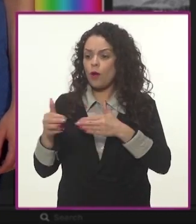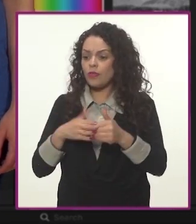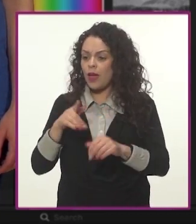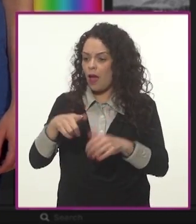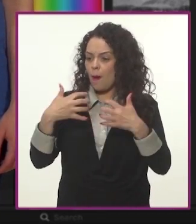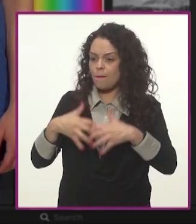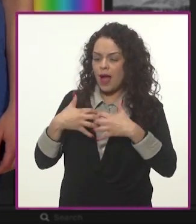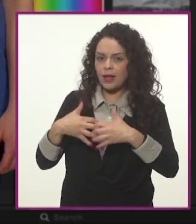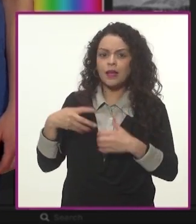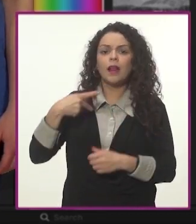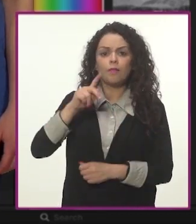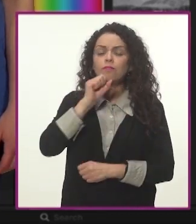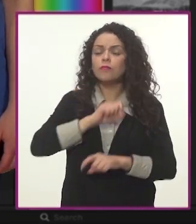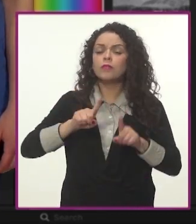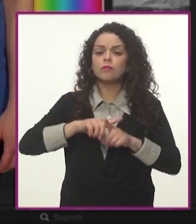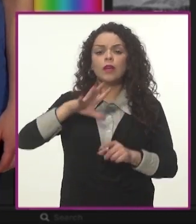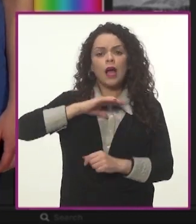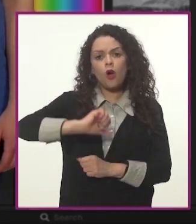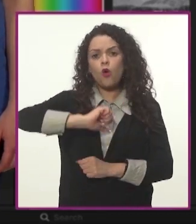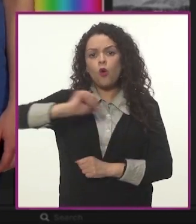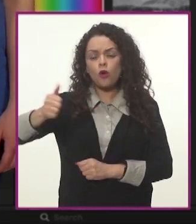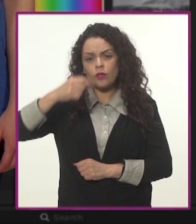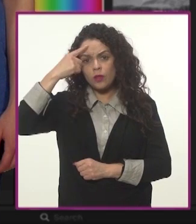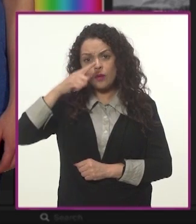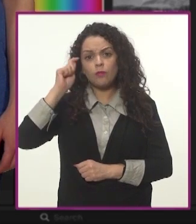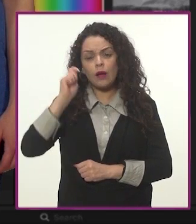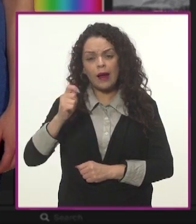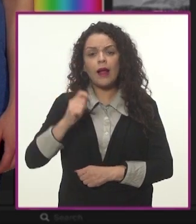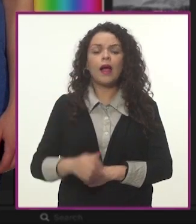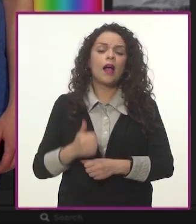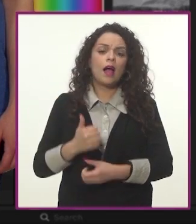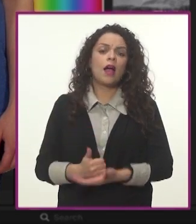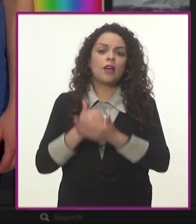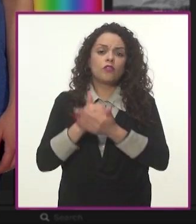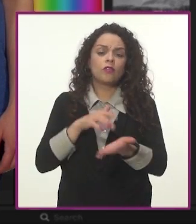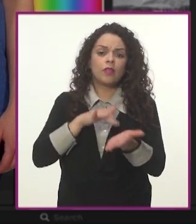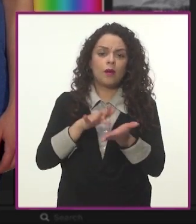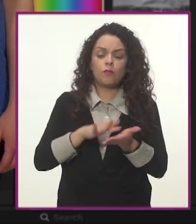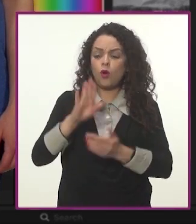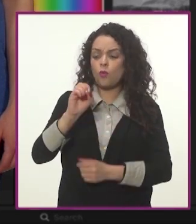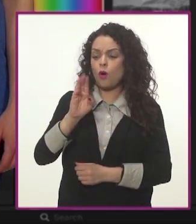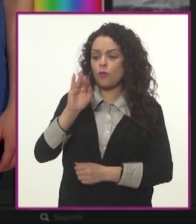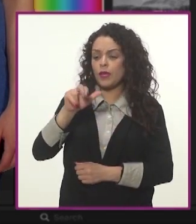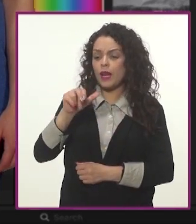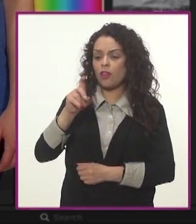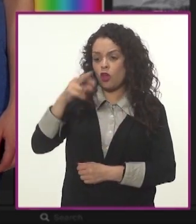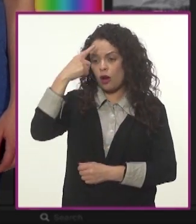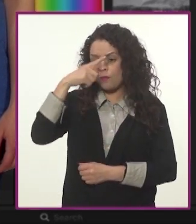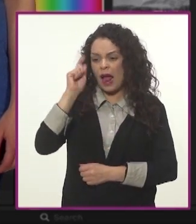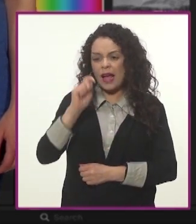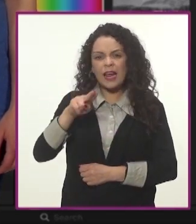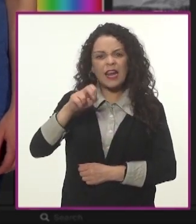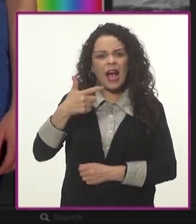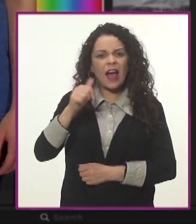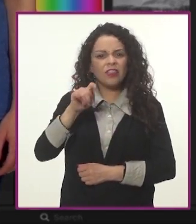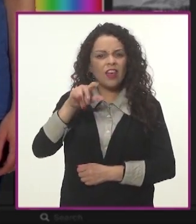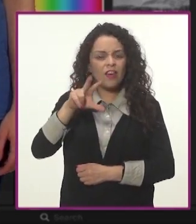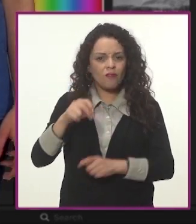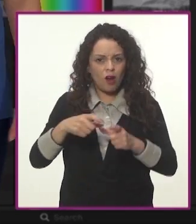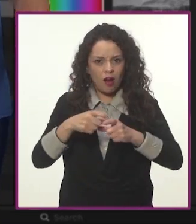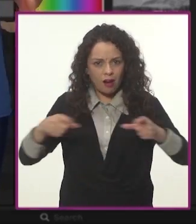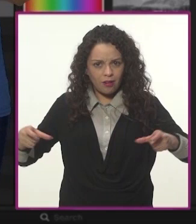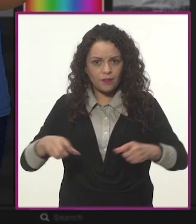podían encontrarse también otros aparatos para las tareas auxiliares como bobinadoras para negativos, sincronizadoras o